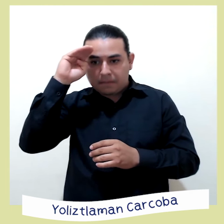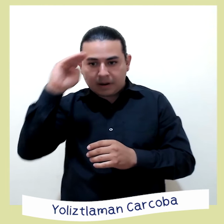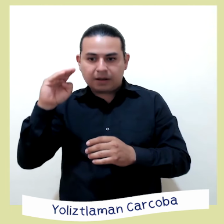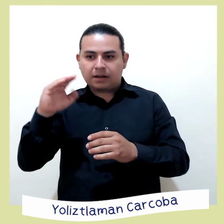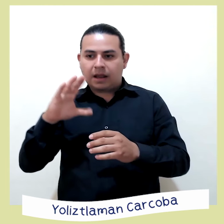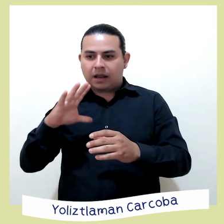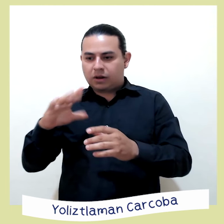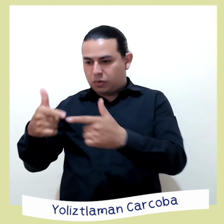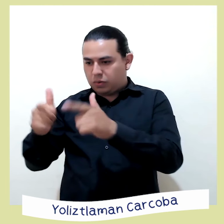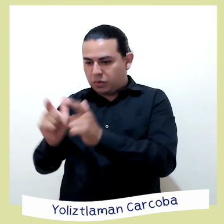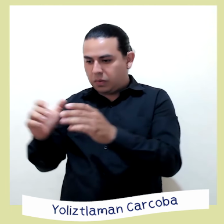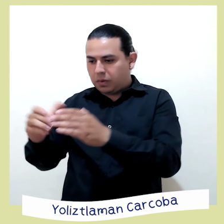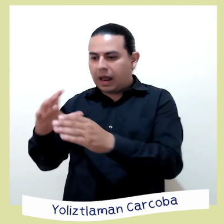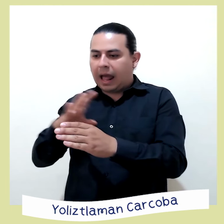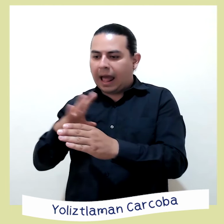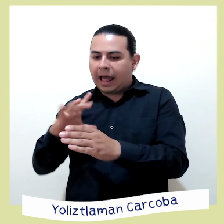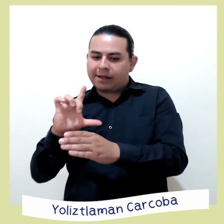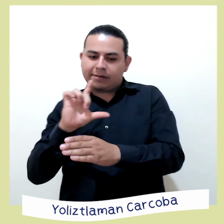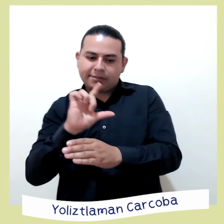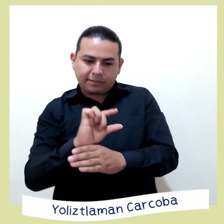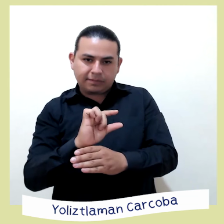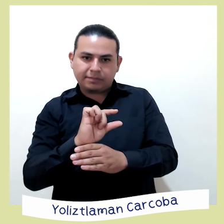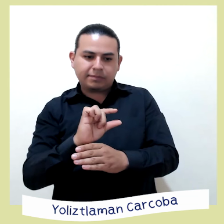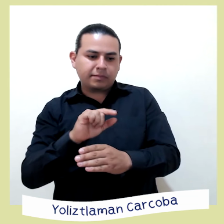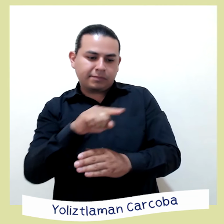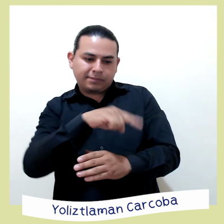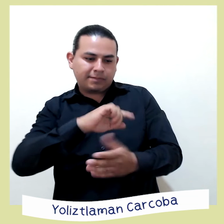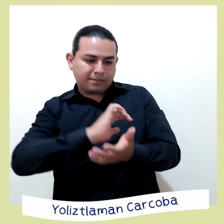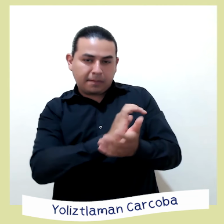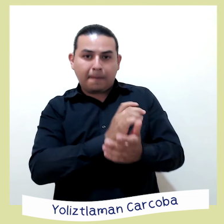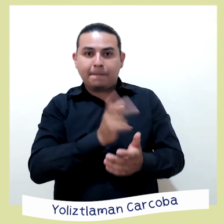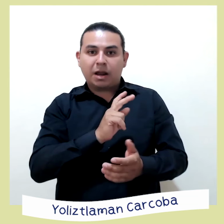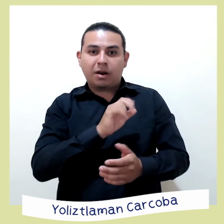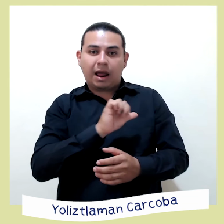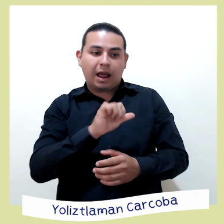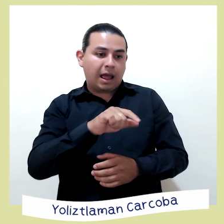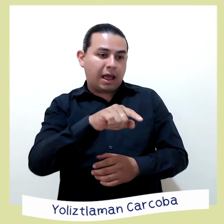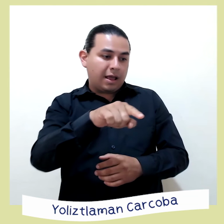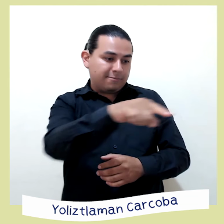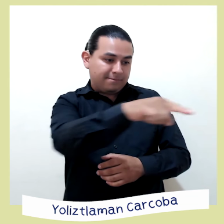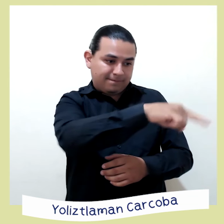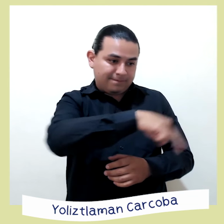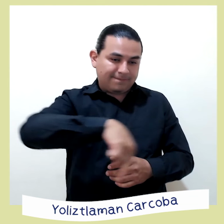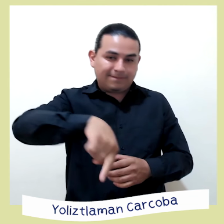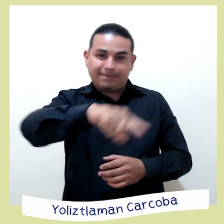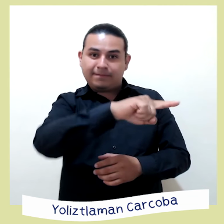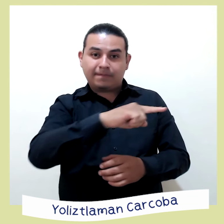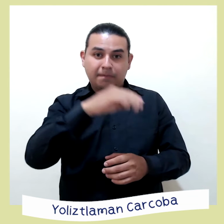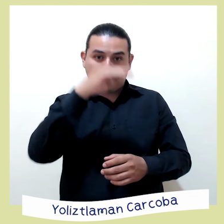si hay una forma de discriminación estructural y generalizada, es esta.